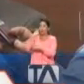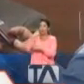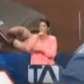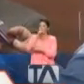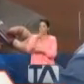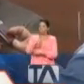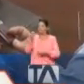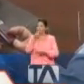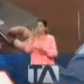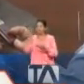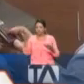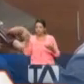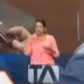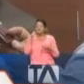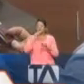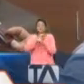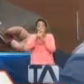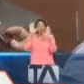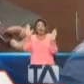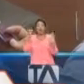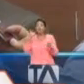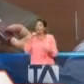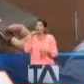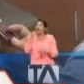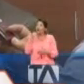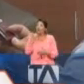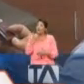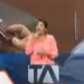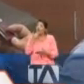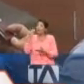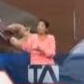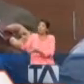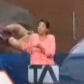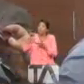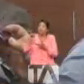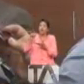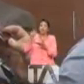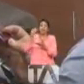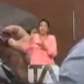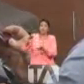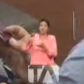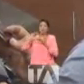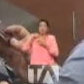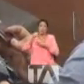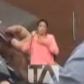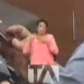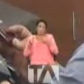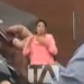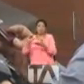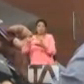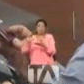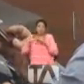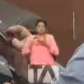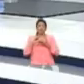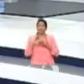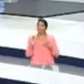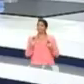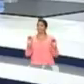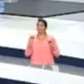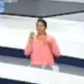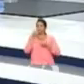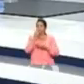se retrotrae y dice claramente que él no recibió dinero por parte del ingeniero Pareja, ni del señor Escobar, ni por el señor Calvo Piña.